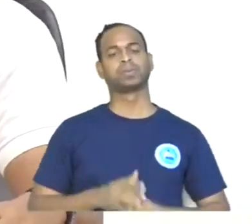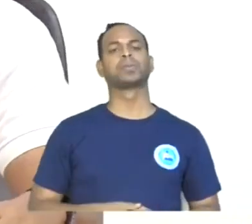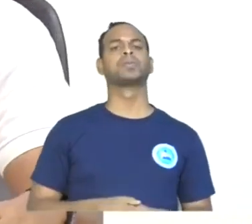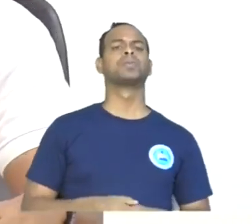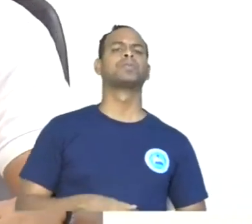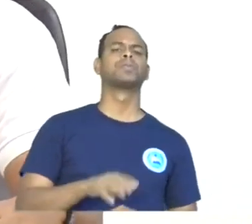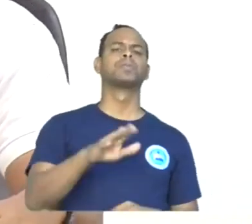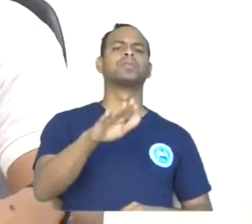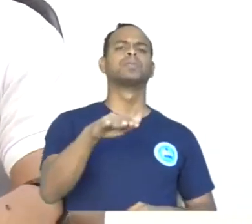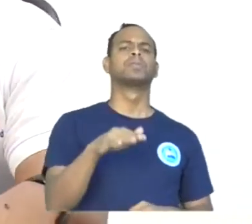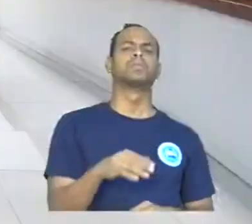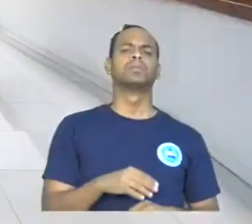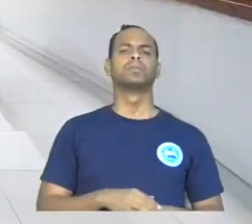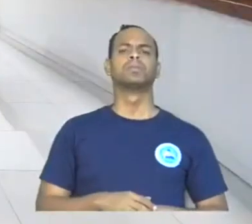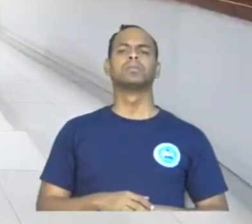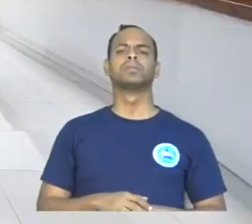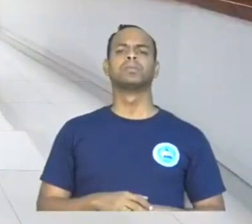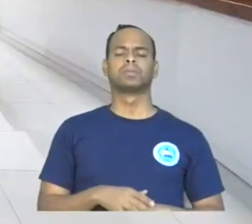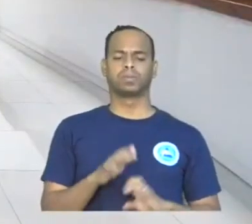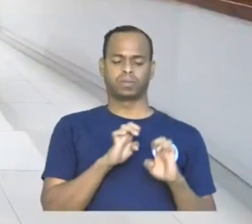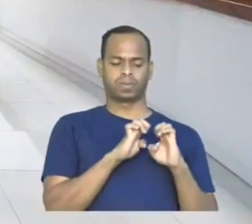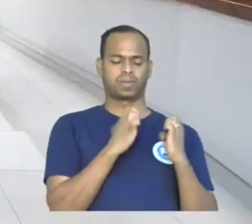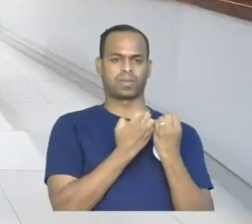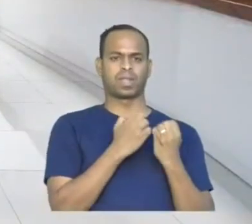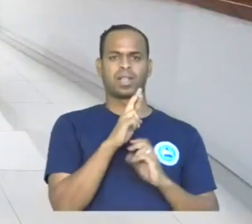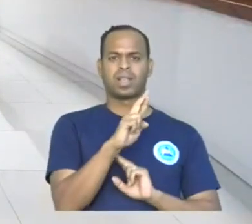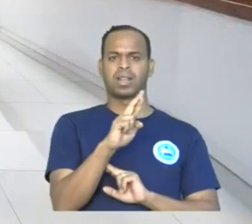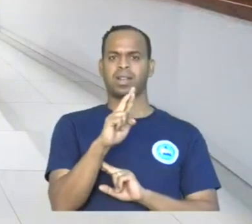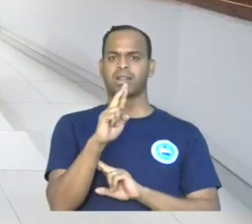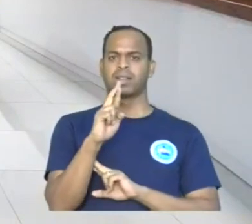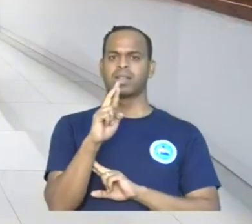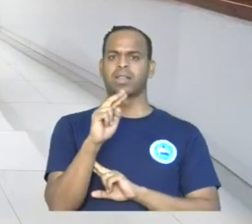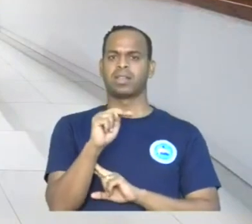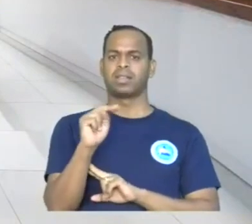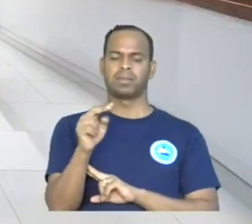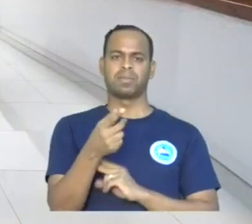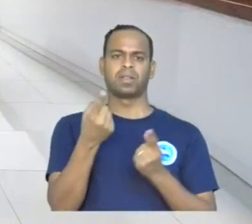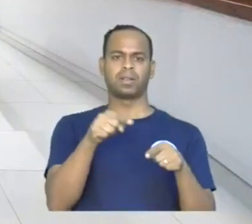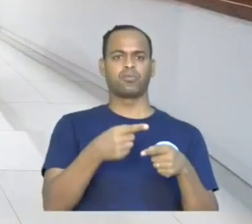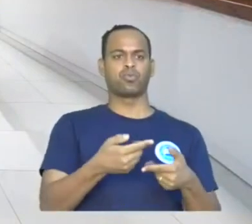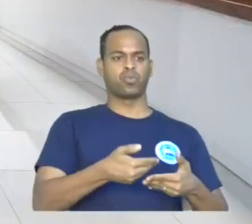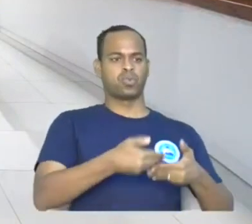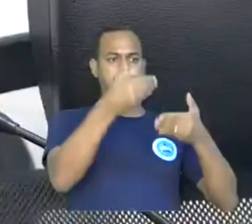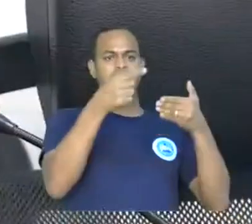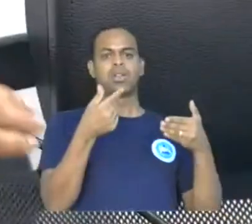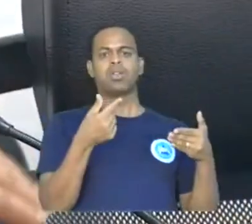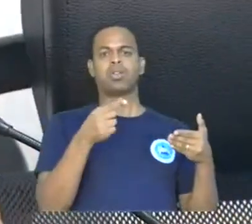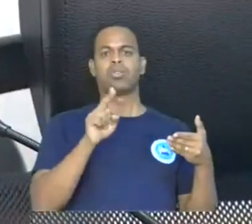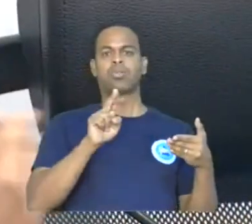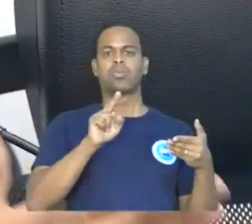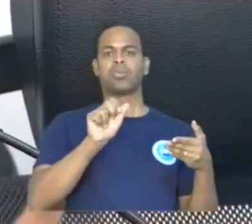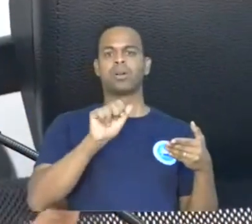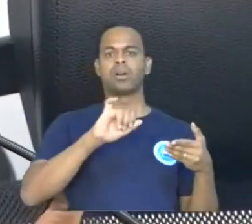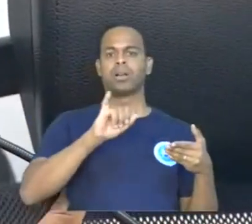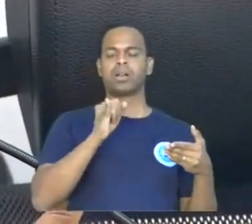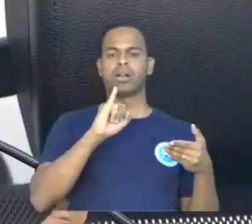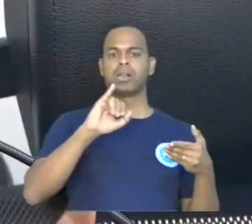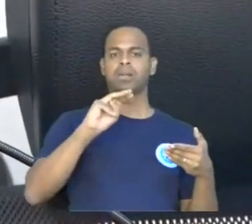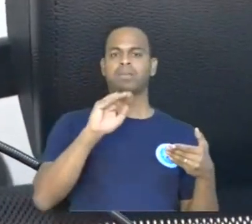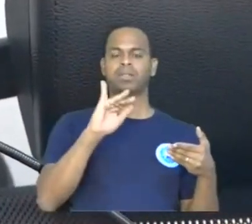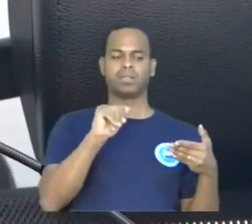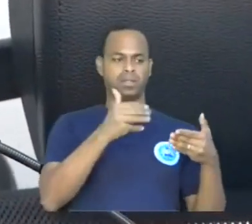General, Un equipo de RNN se percató del colapso de una pared en Guajimía. ¿Tuvo